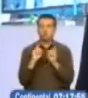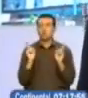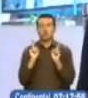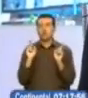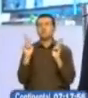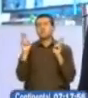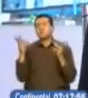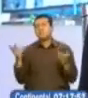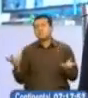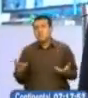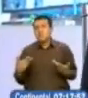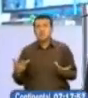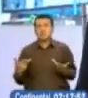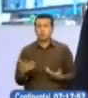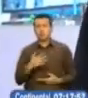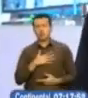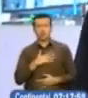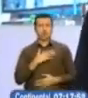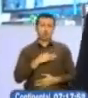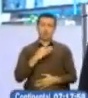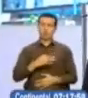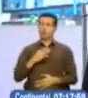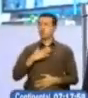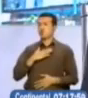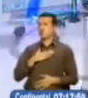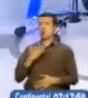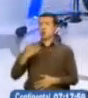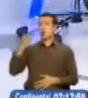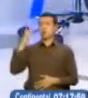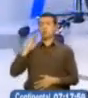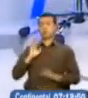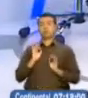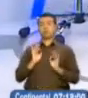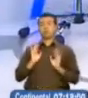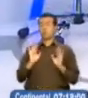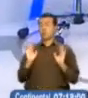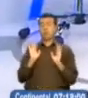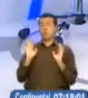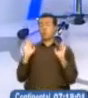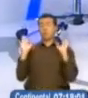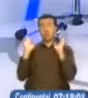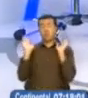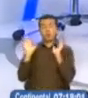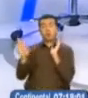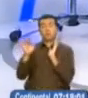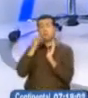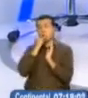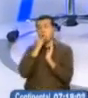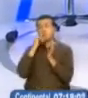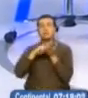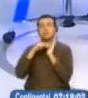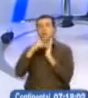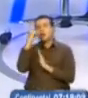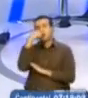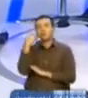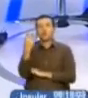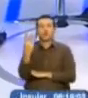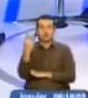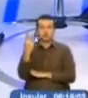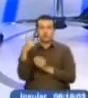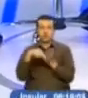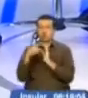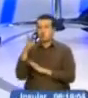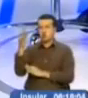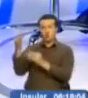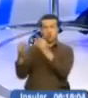en el sentido de este moralismo conservador, sí. Que clásicamente el moralismo conservador es una doble moral en realidad. O sea, clásicamente es, yo